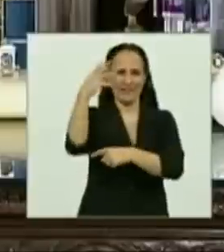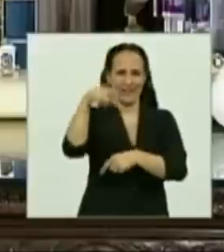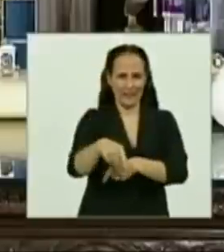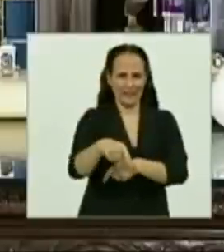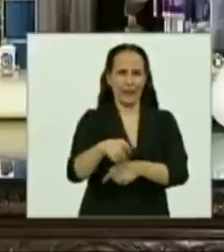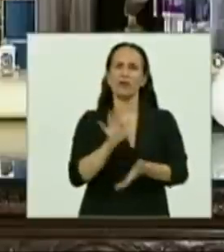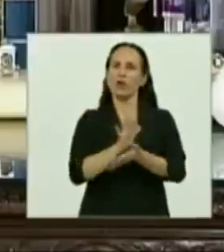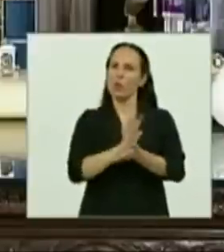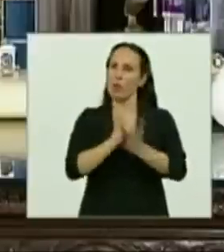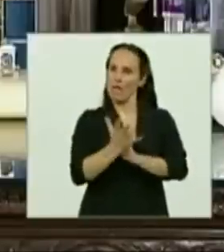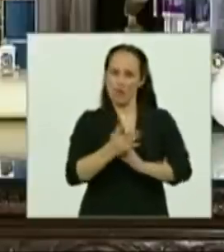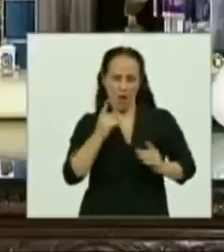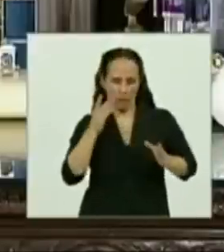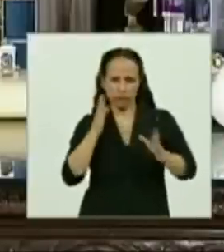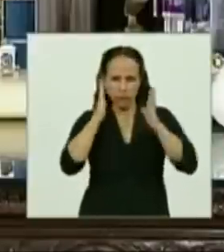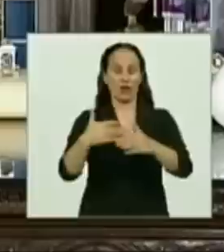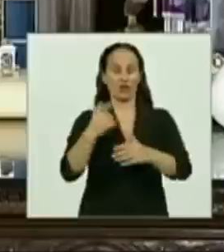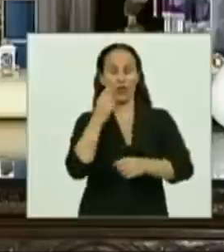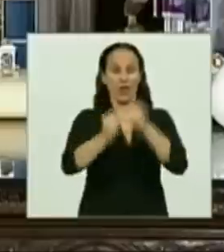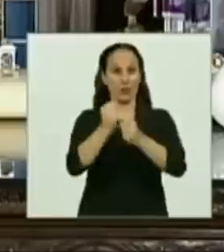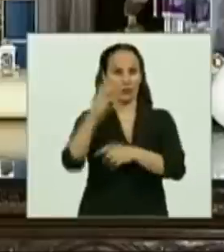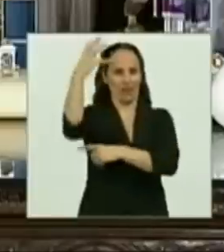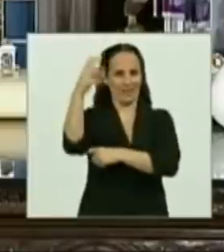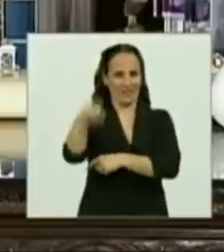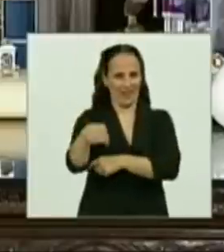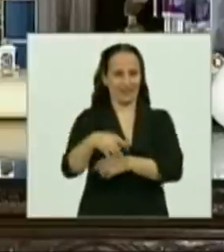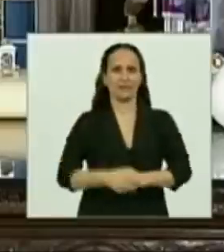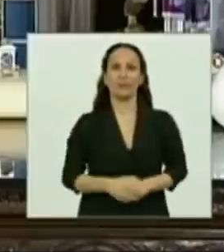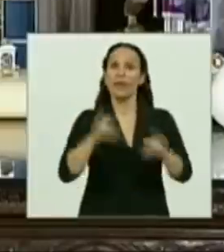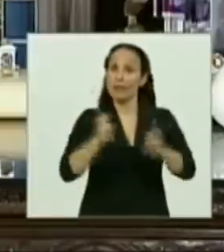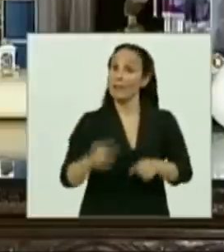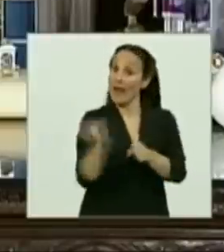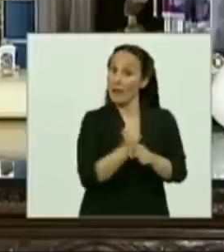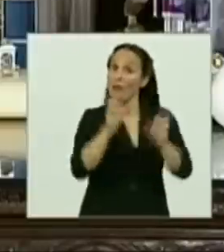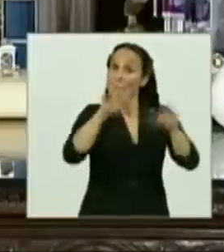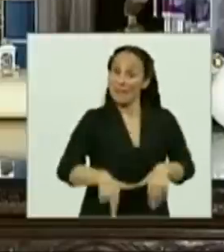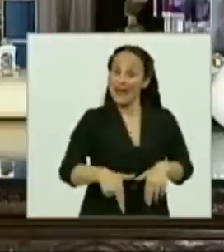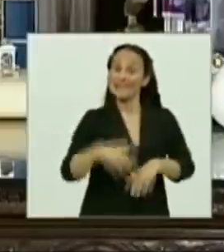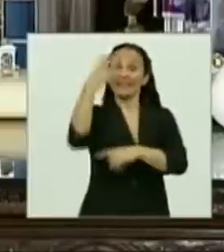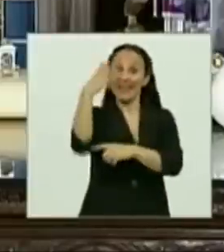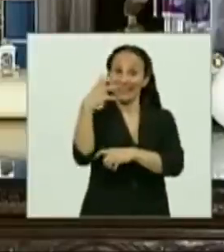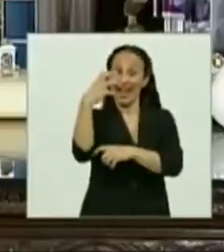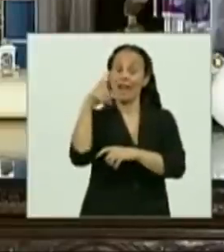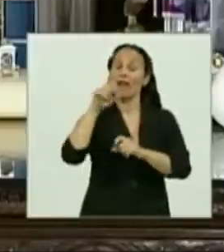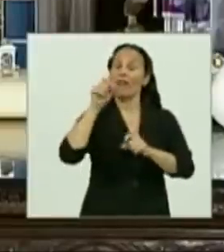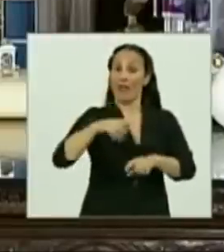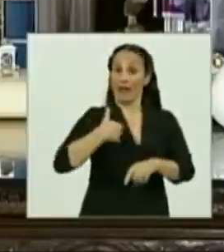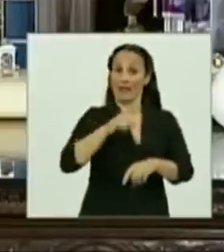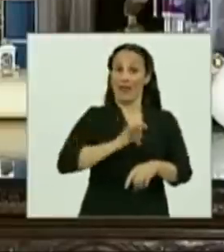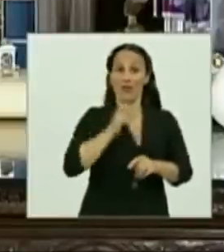como política de Estado y prioridad nacional. La aprobación también del Plan Satelital Geoestacionario Argentino